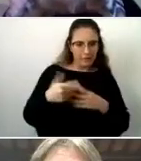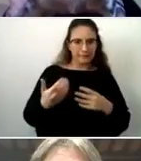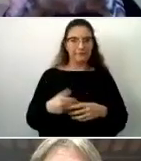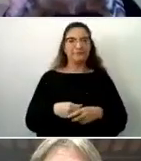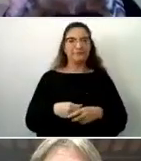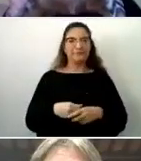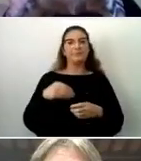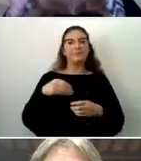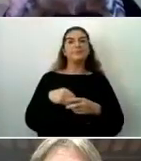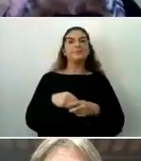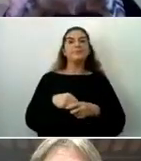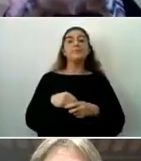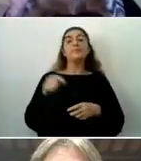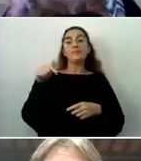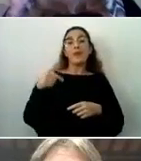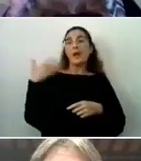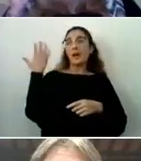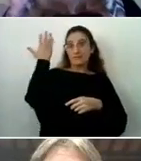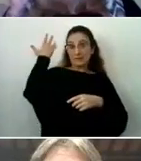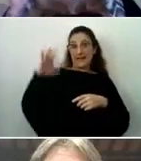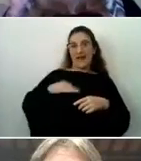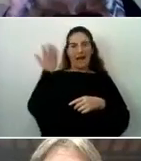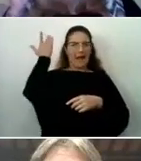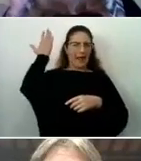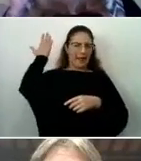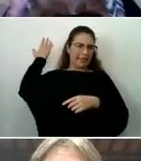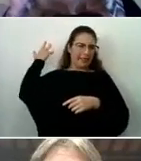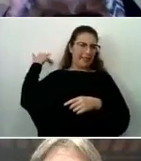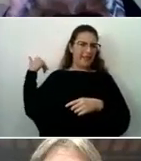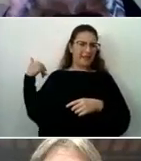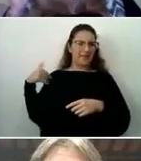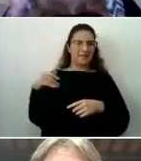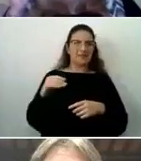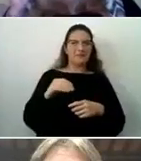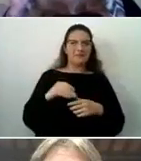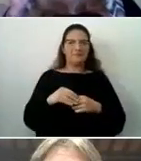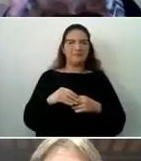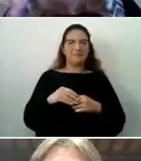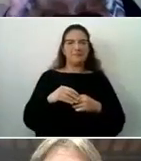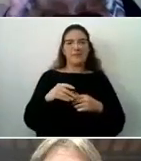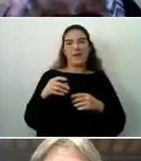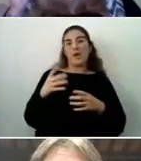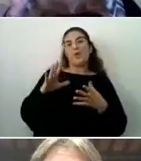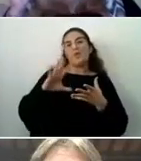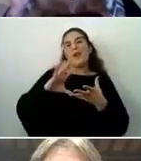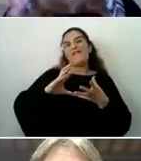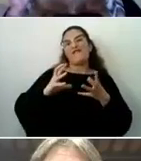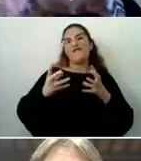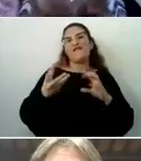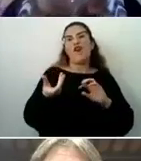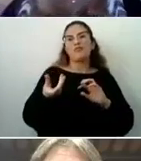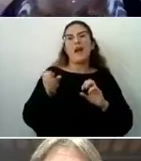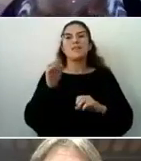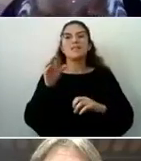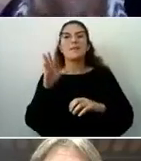Entonces, venimos de la antigüedad, nos situamos en la antigüedad con un modelo que se llamó modelo de